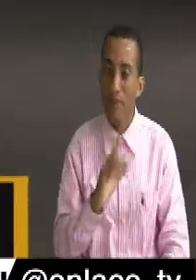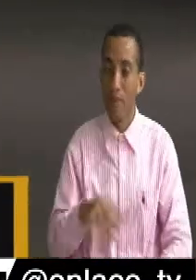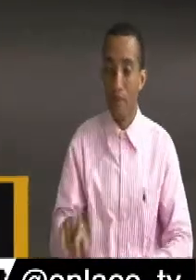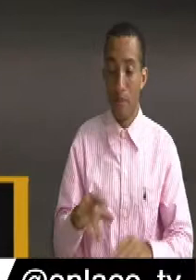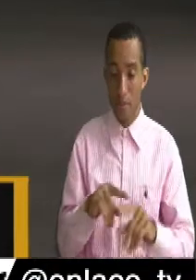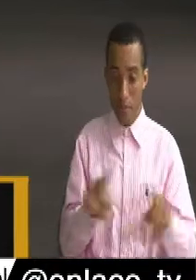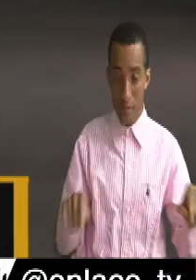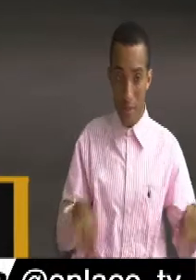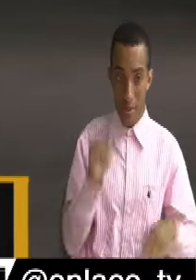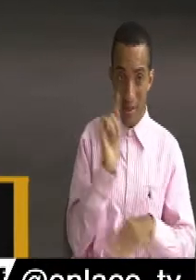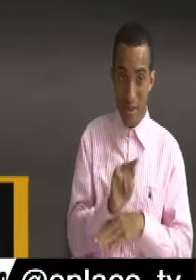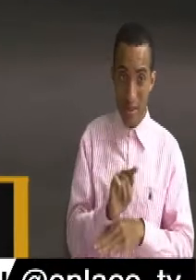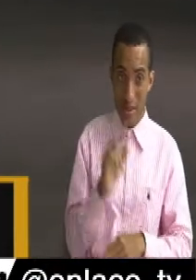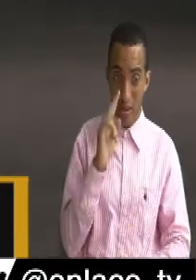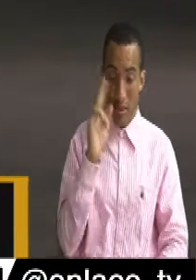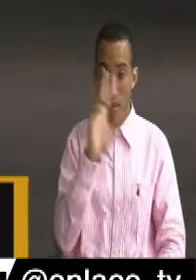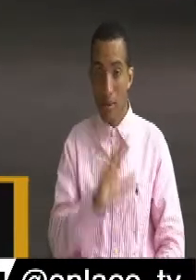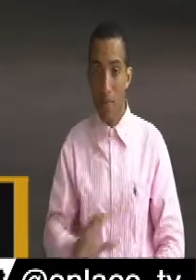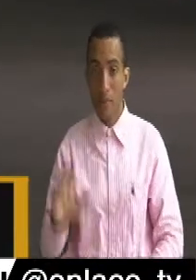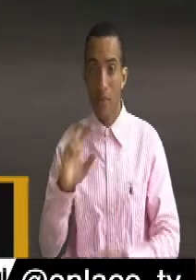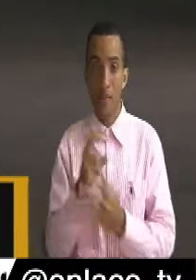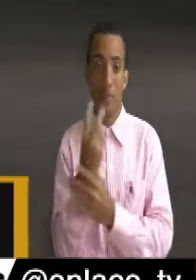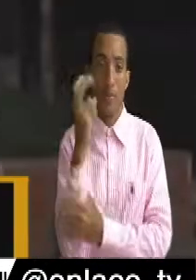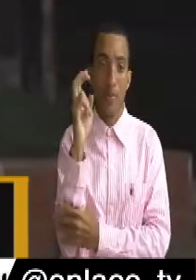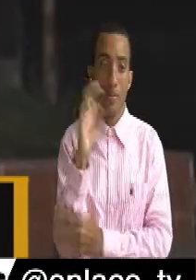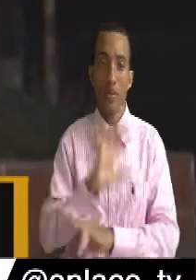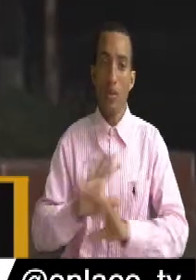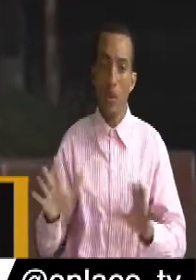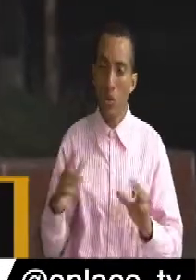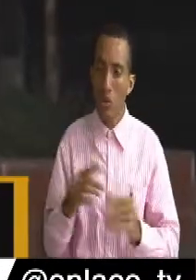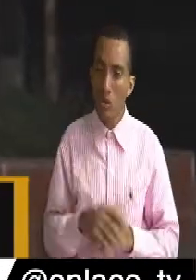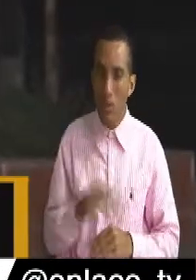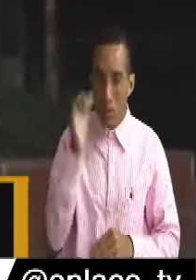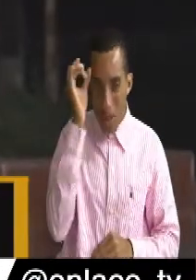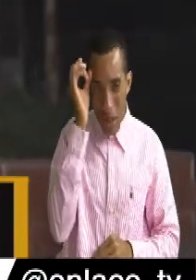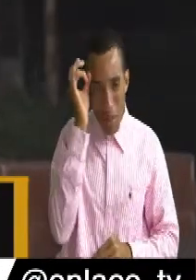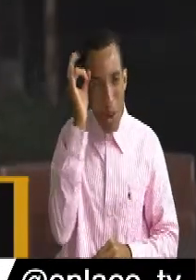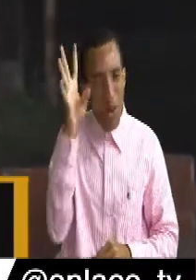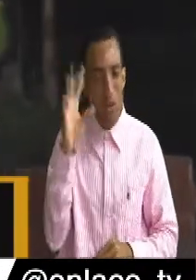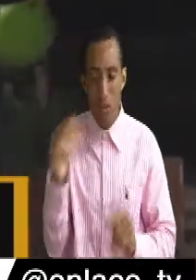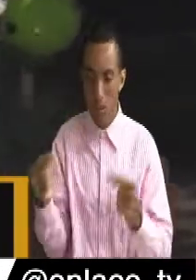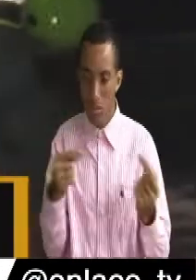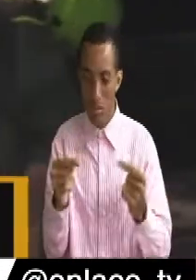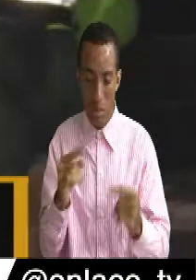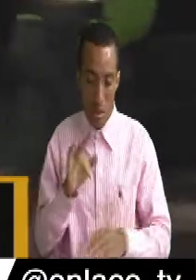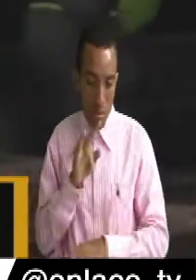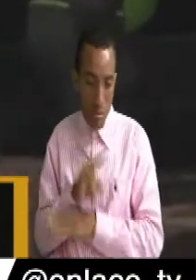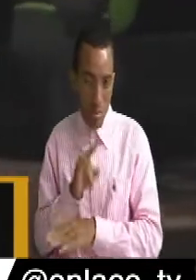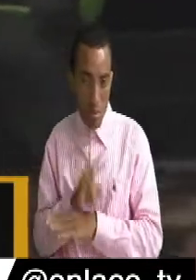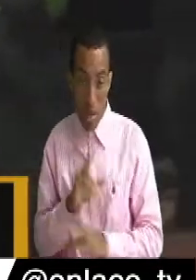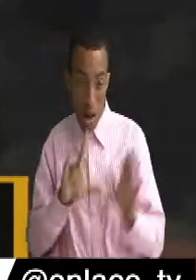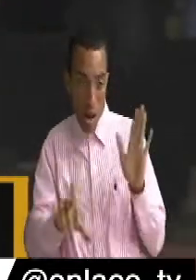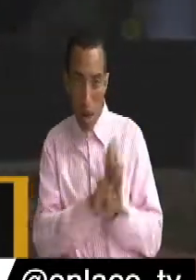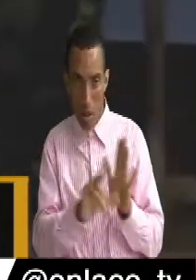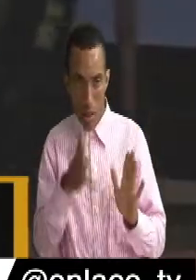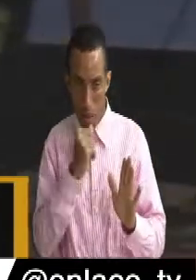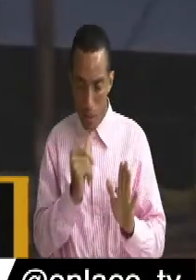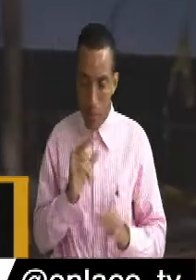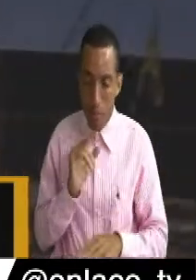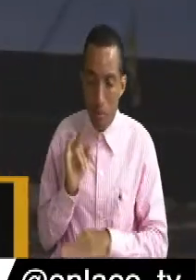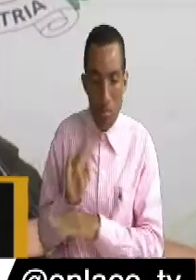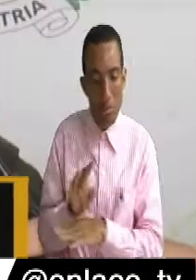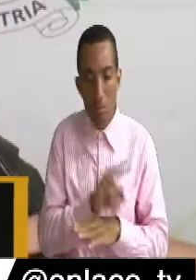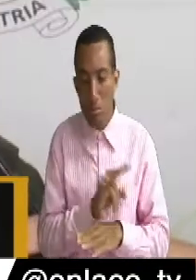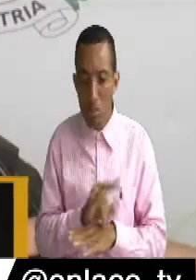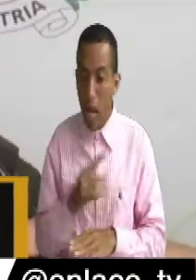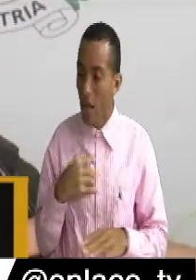Nación. Según algunas informaciones, el hecho podría estar asociado a una vigilancia informal que al parecer se estaría presentando en el sector de los